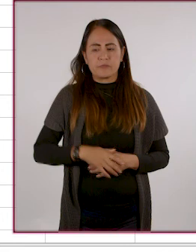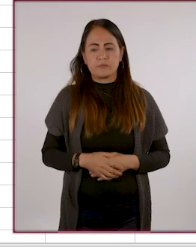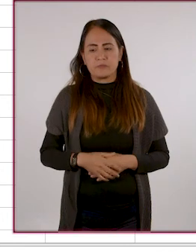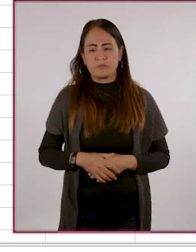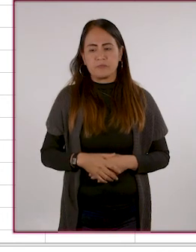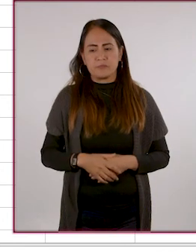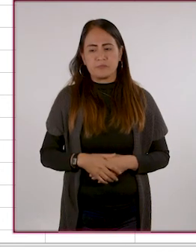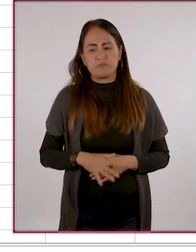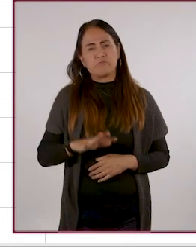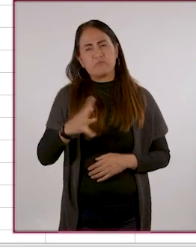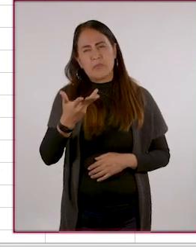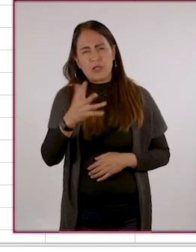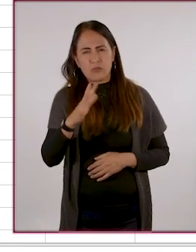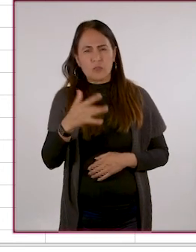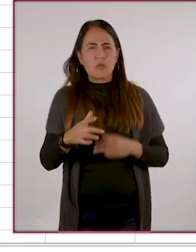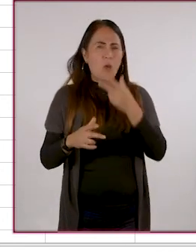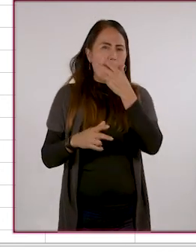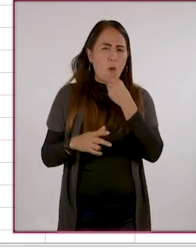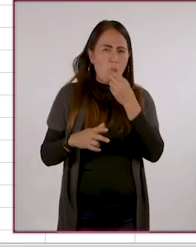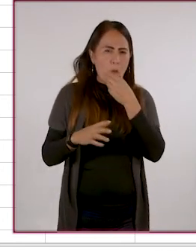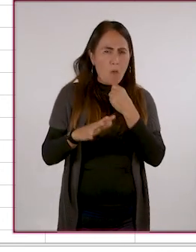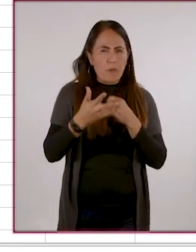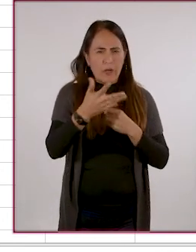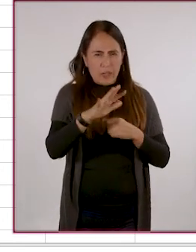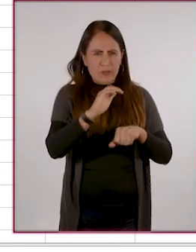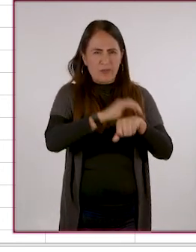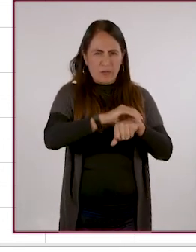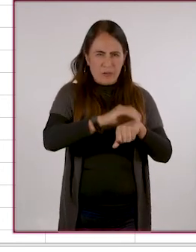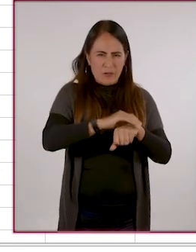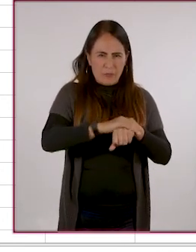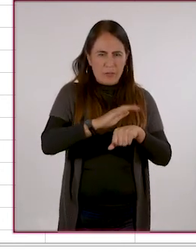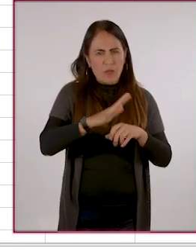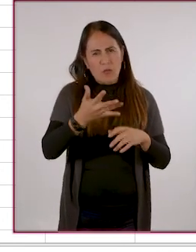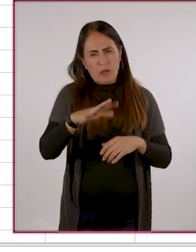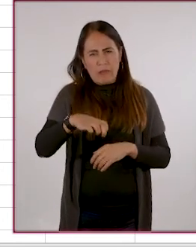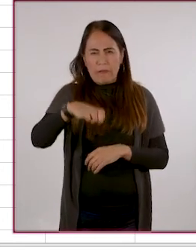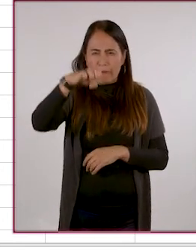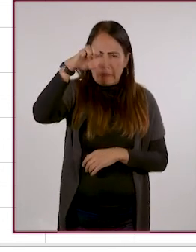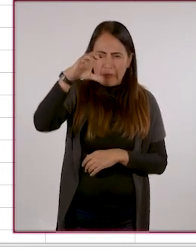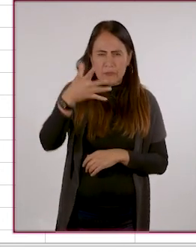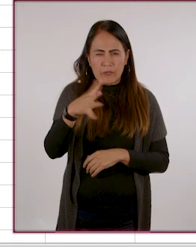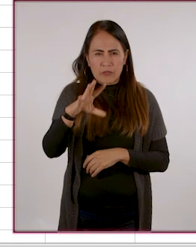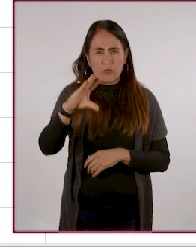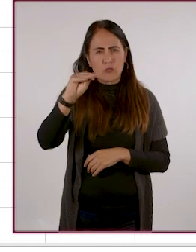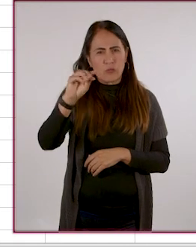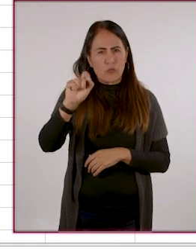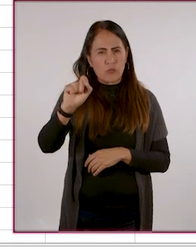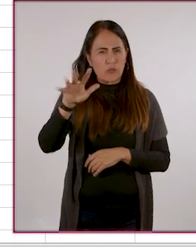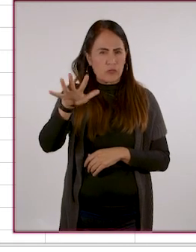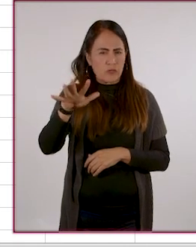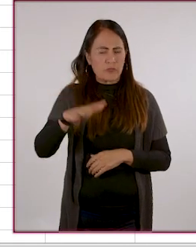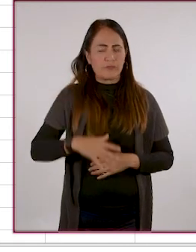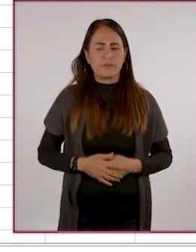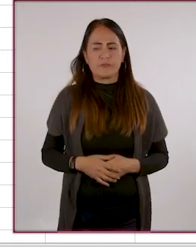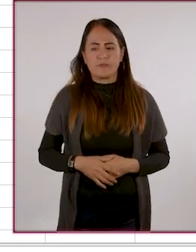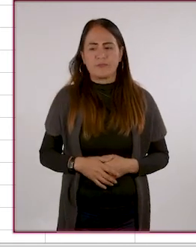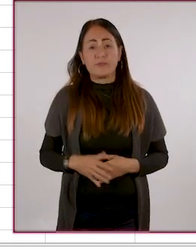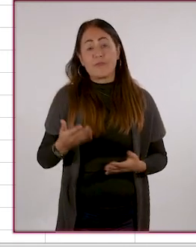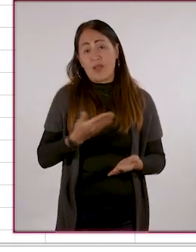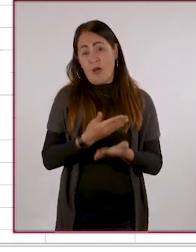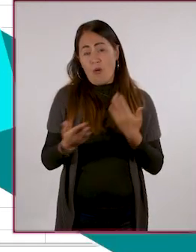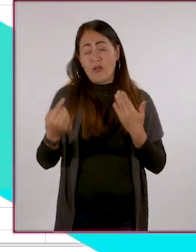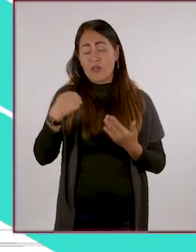¿no? Entonces ahí nos está diciendo que en promedio nuestros amigos de sexo masculino tienen la edad de 9.5, ¿no?